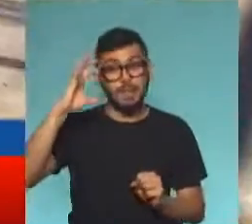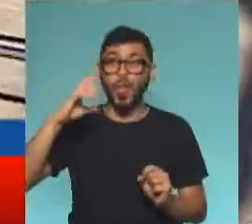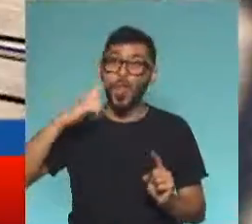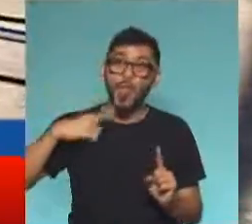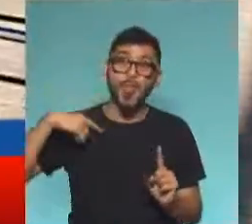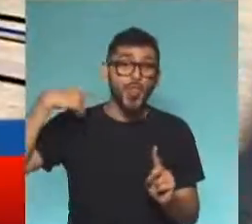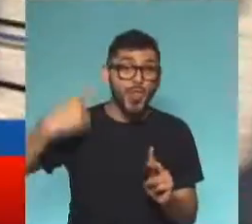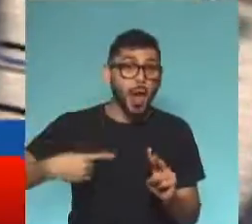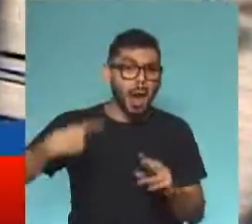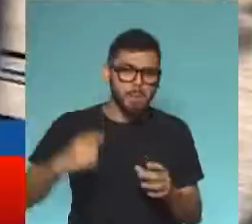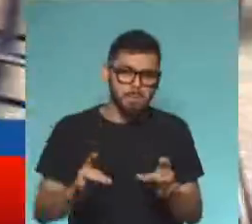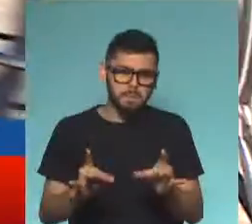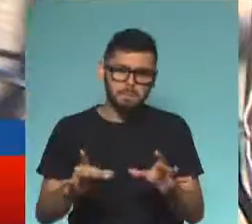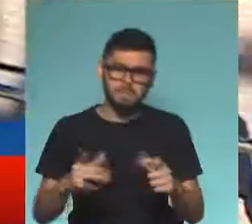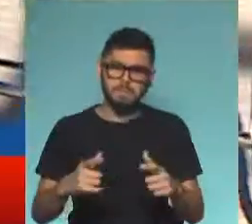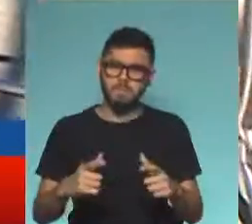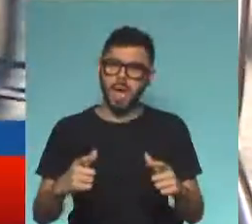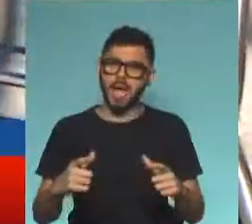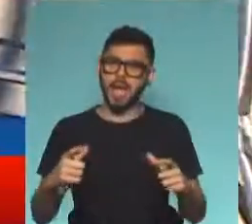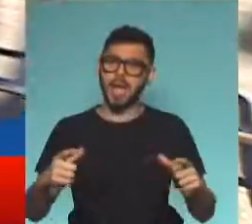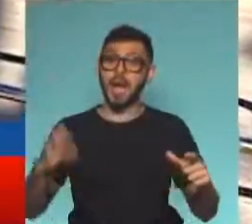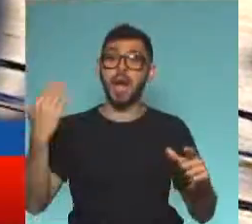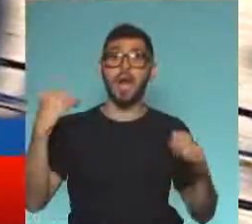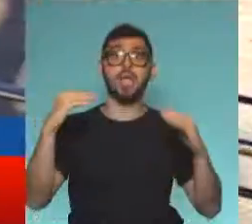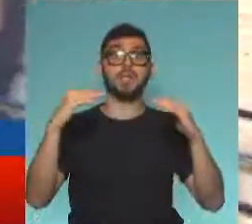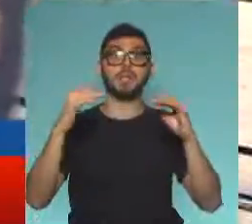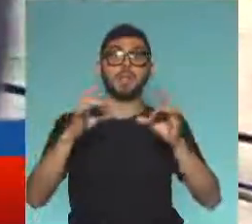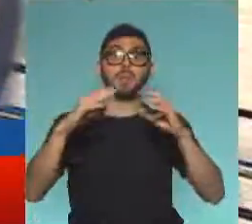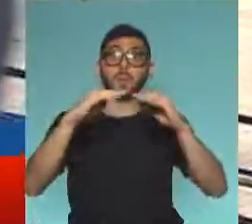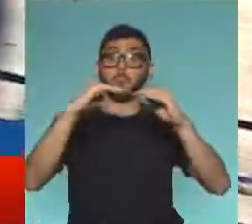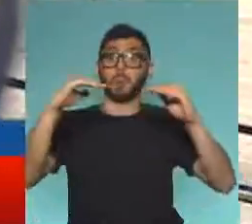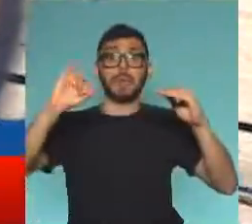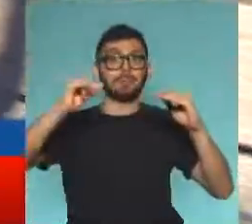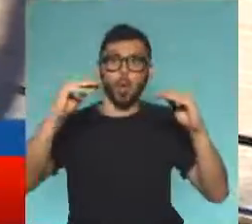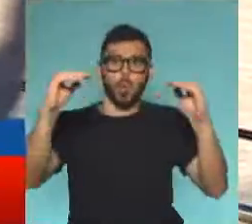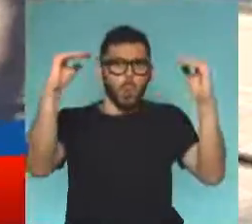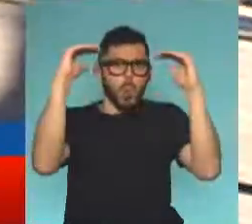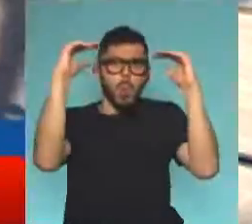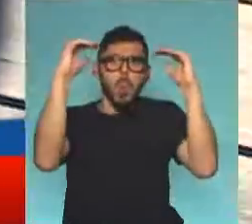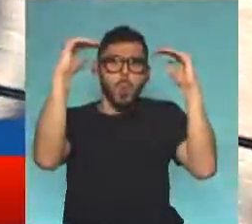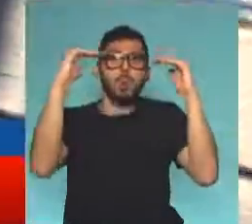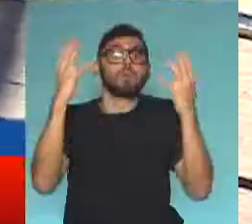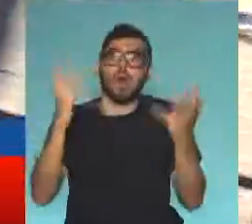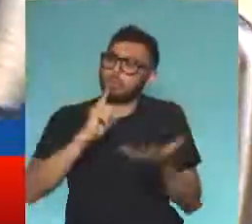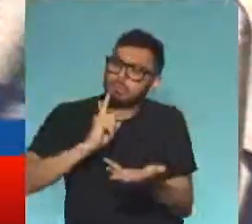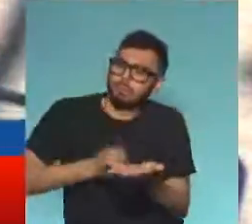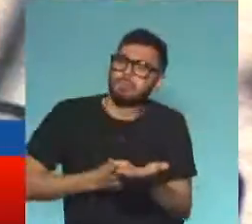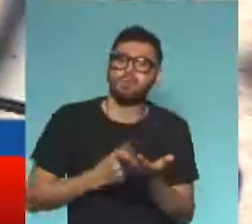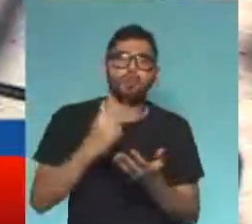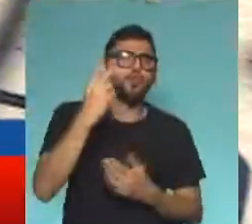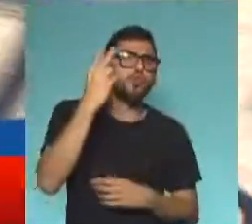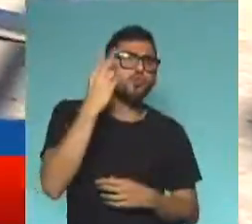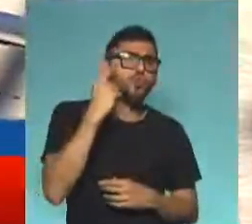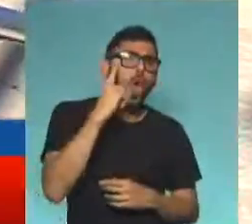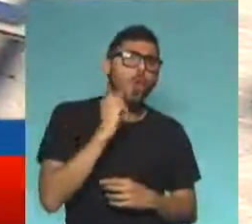la meseta ha quedado realmente muy alta. Por esto, 9 días de confinamiento en el